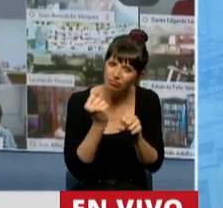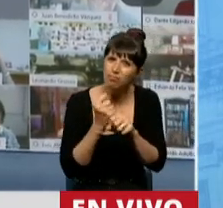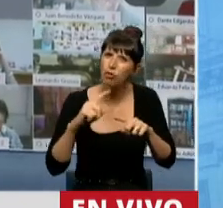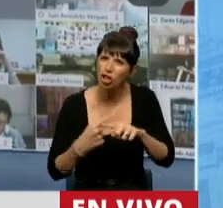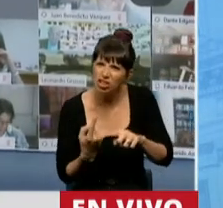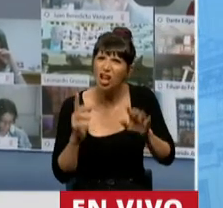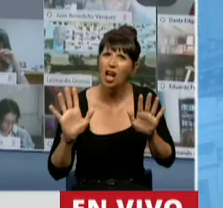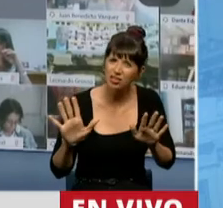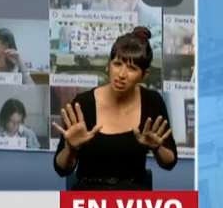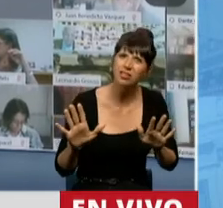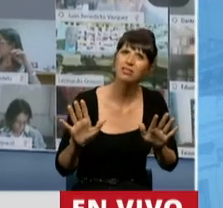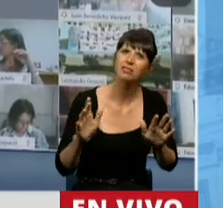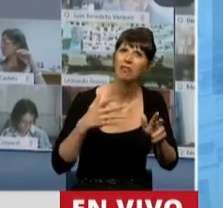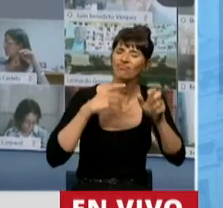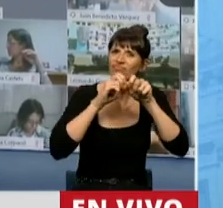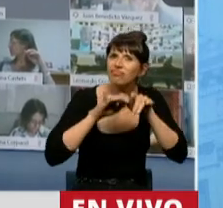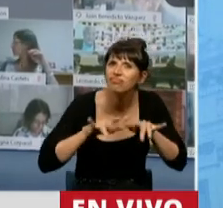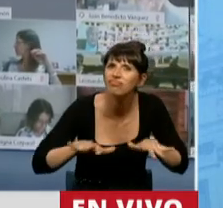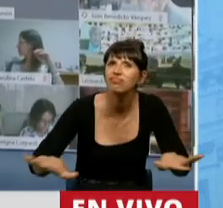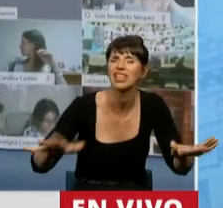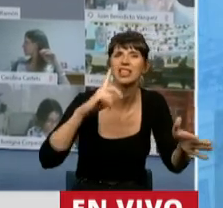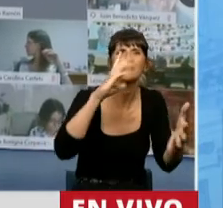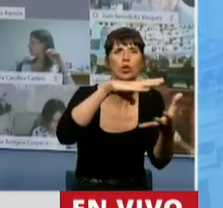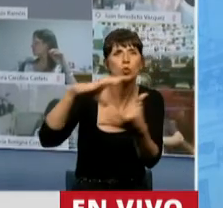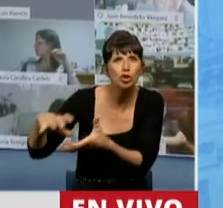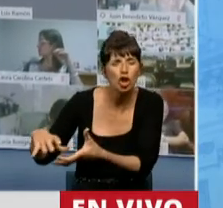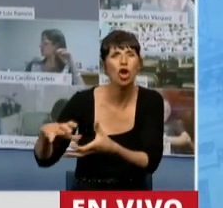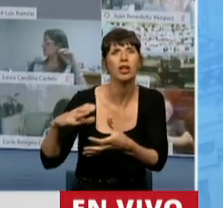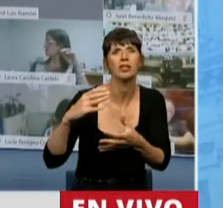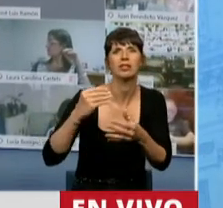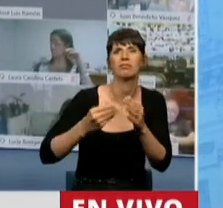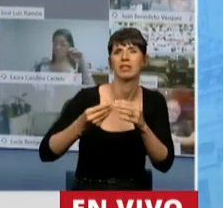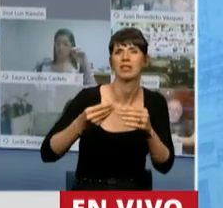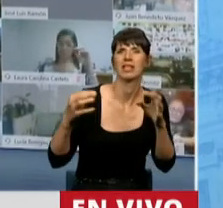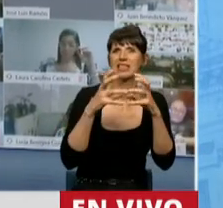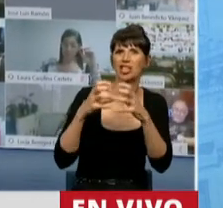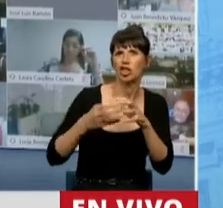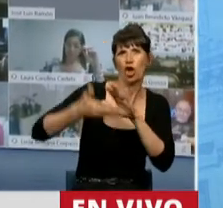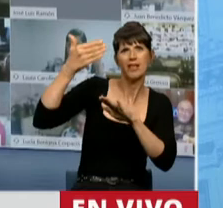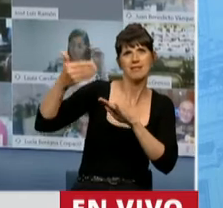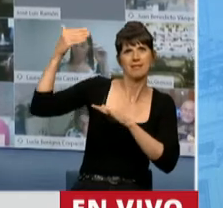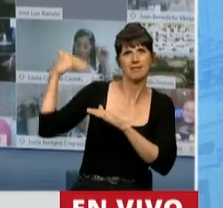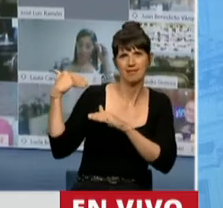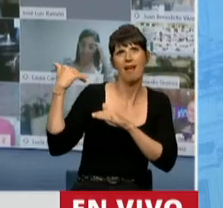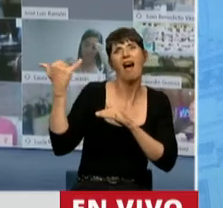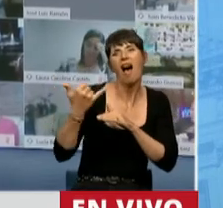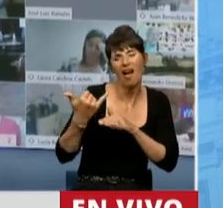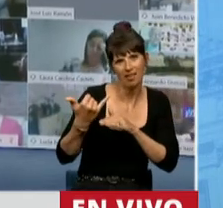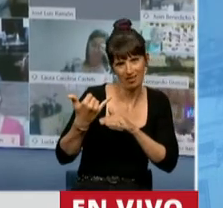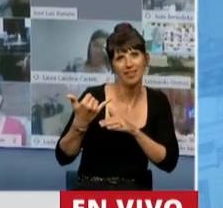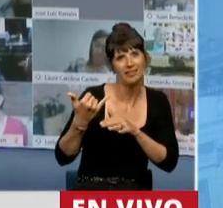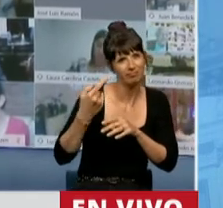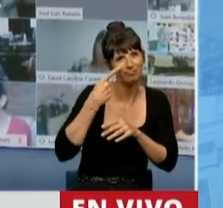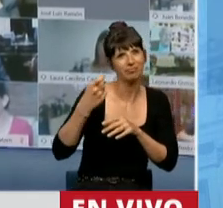las instituciones y ha llegado a nuestra Cámara hace dos sesiones atrás, que es que se está